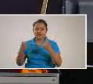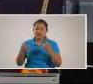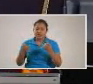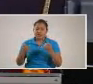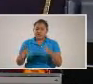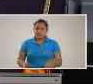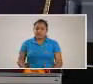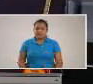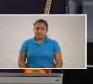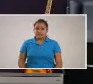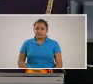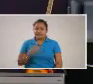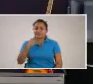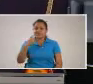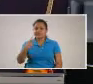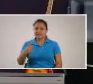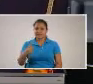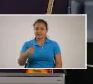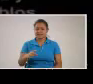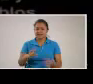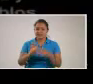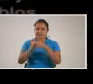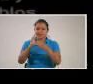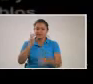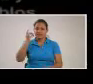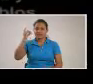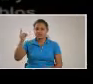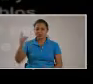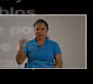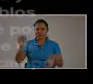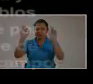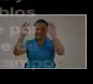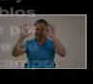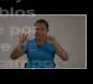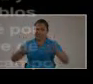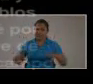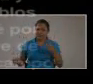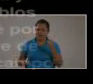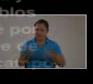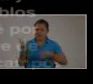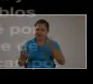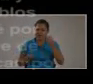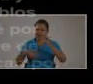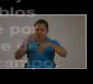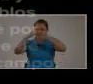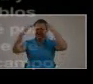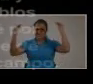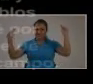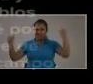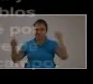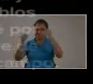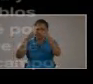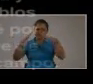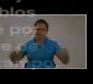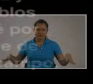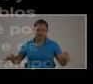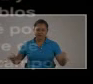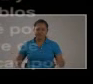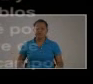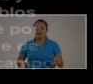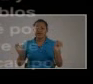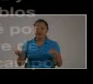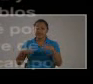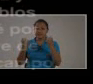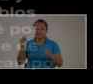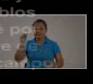la presentación, dice: y de Dios descendió fuego del cielo y los devoró. Entonces, ahí